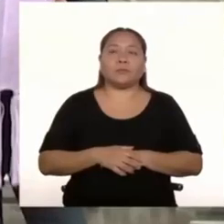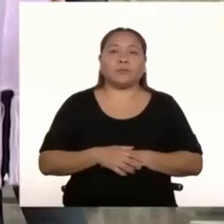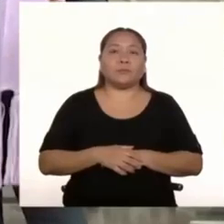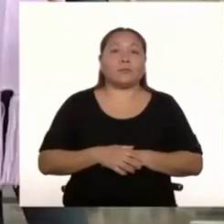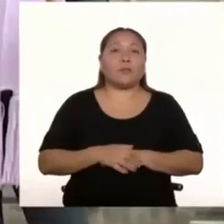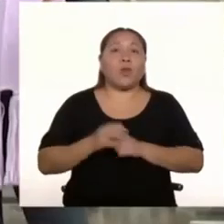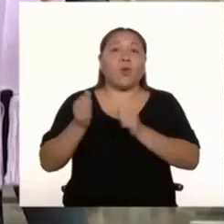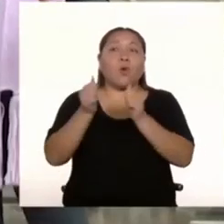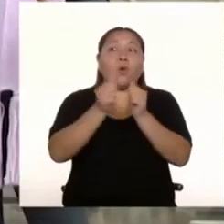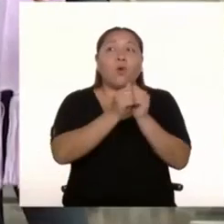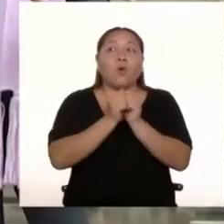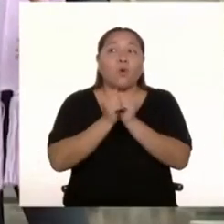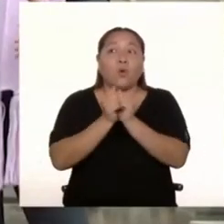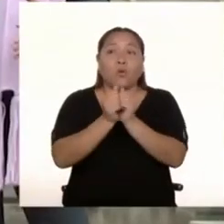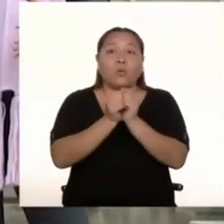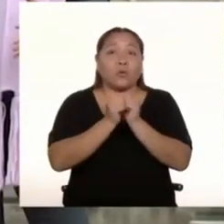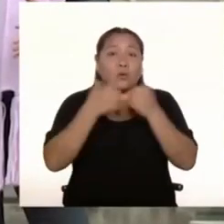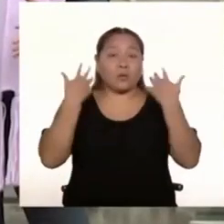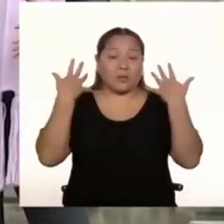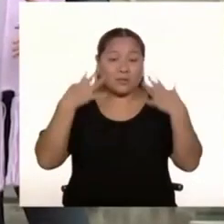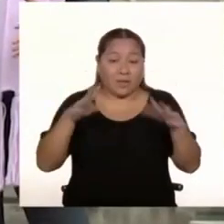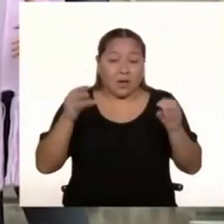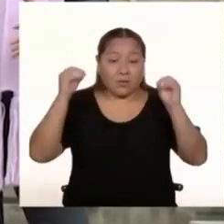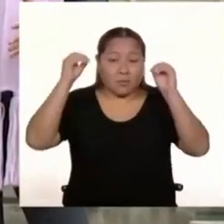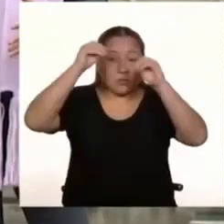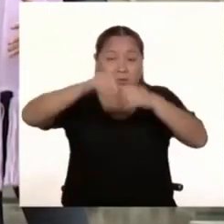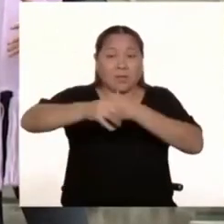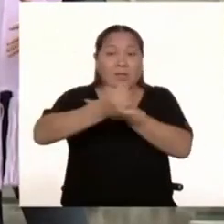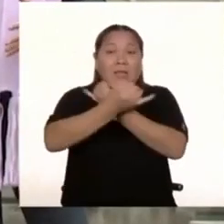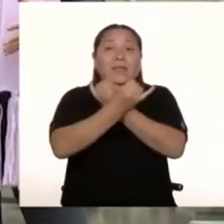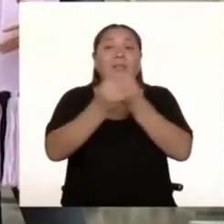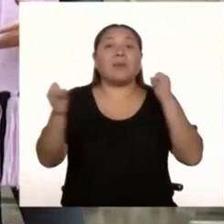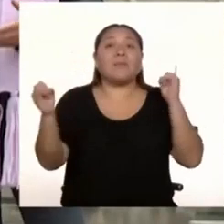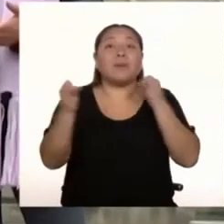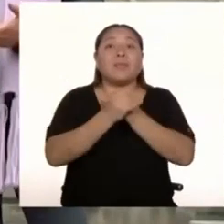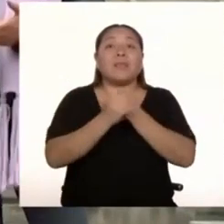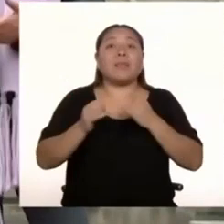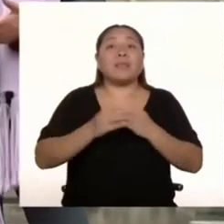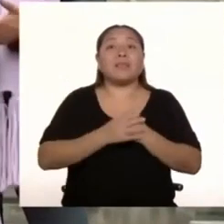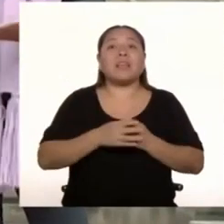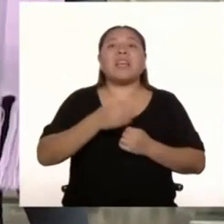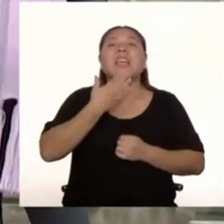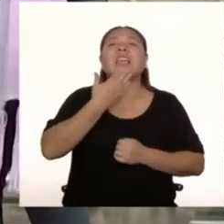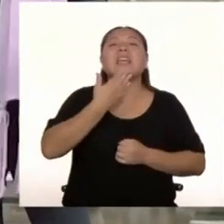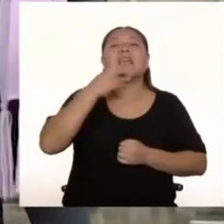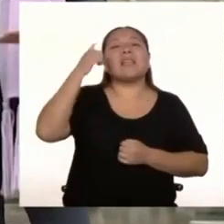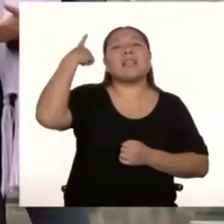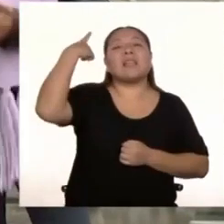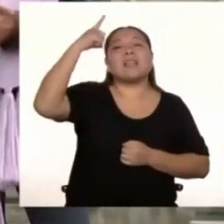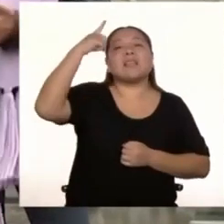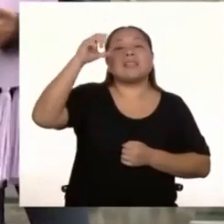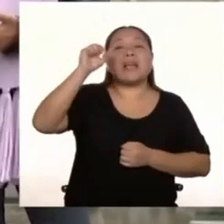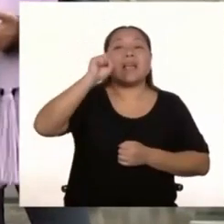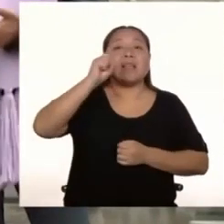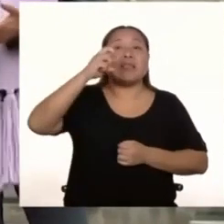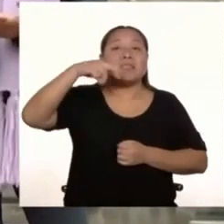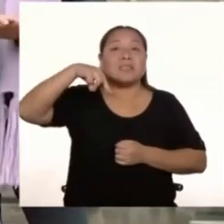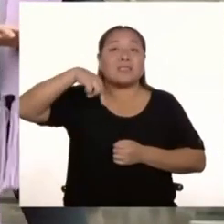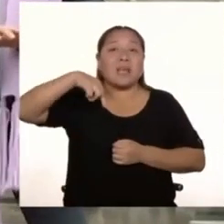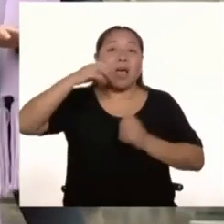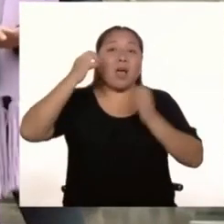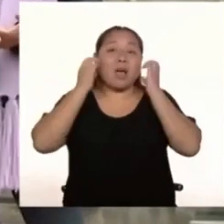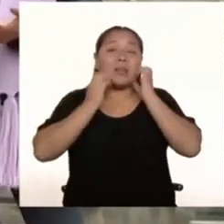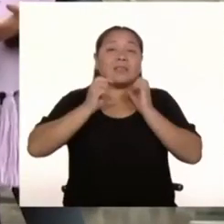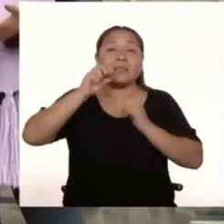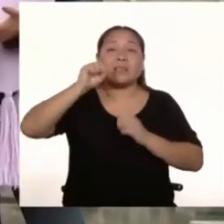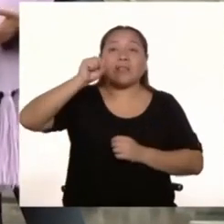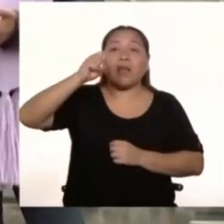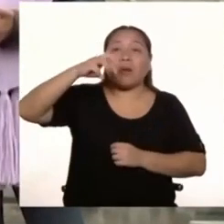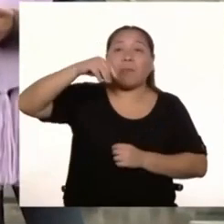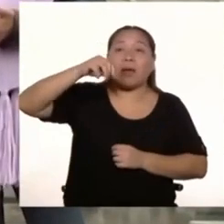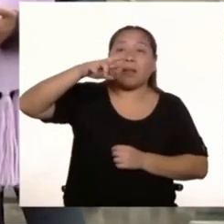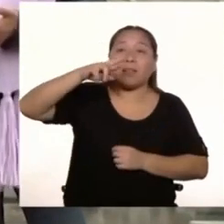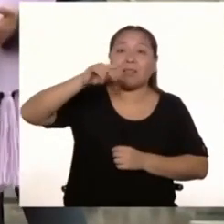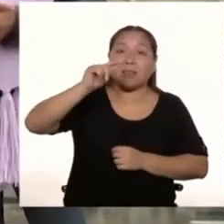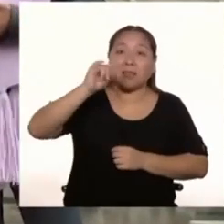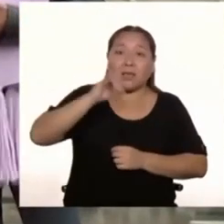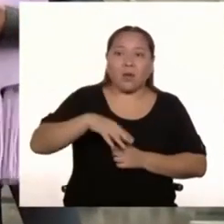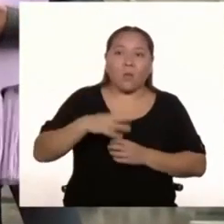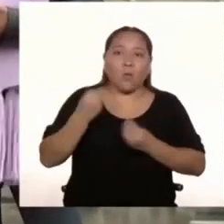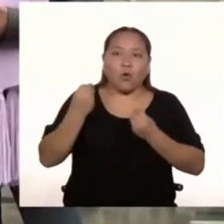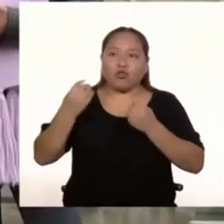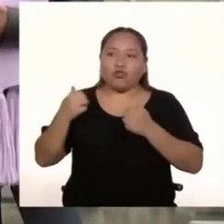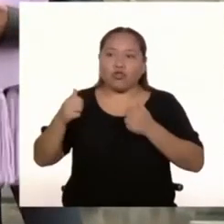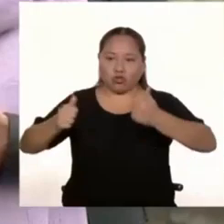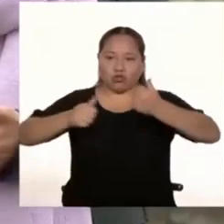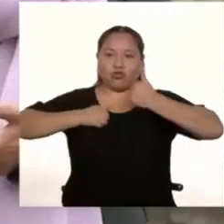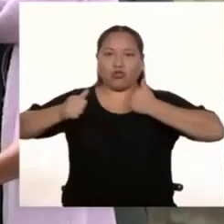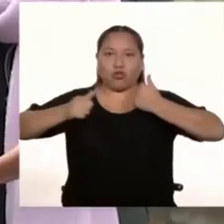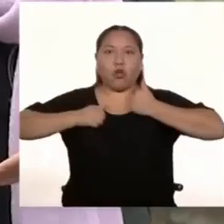Junto con la expedición libertadora liderada por el general José de San Martín, llegaron al Perú muchos soldados y oficiales